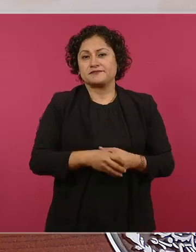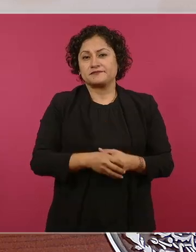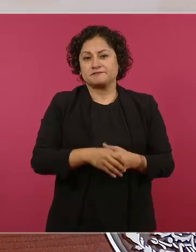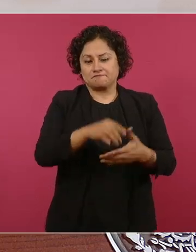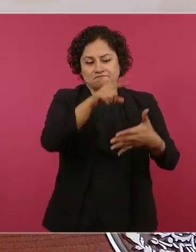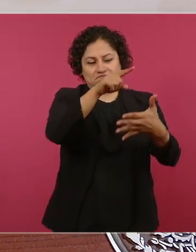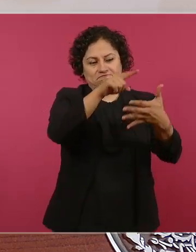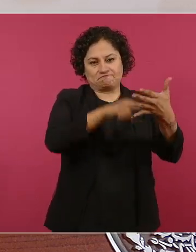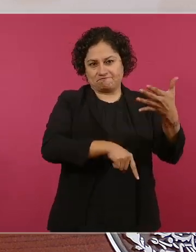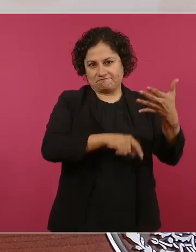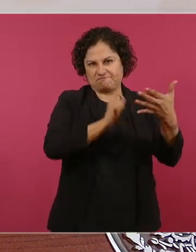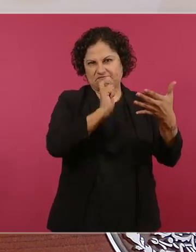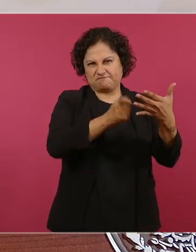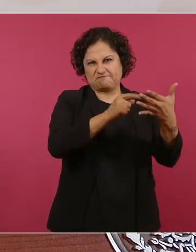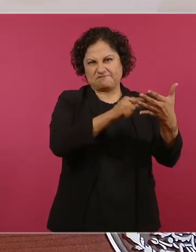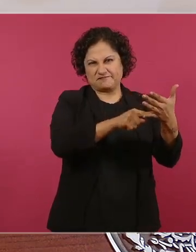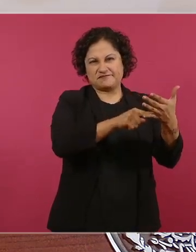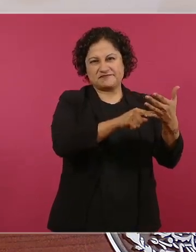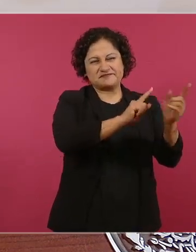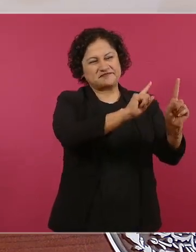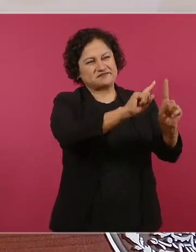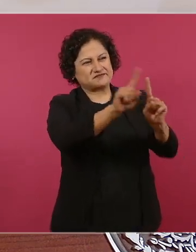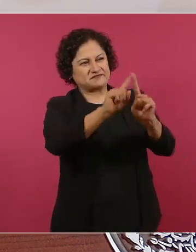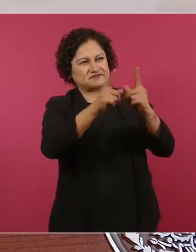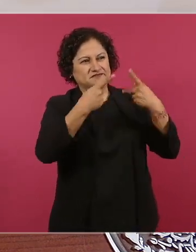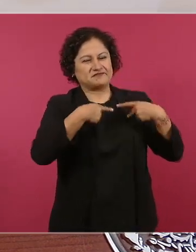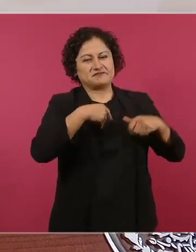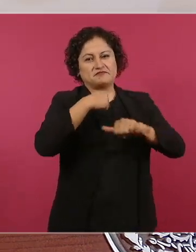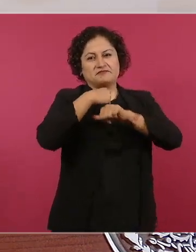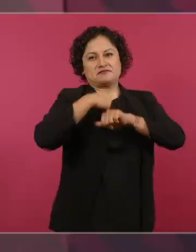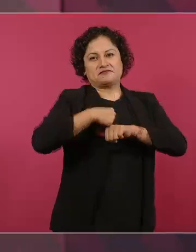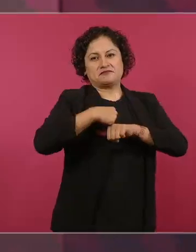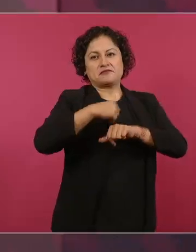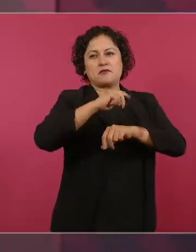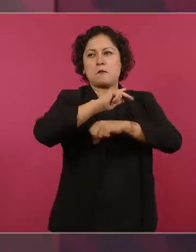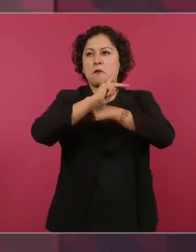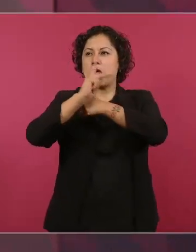vinculados con las mafias de los países,